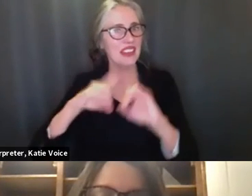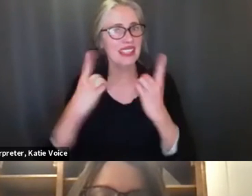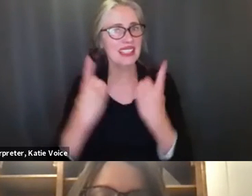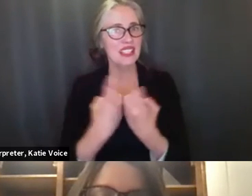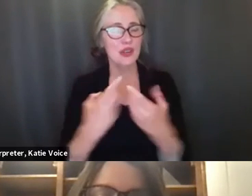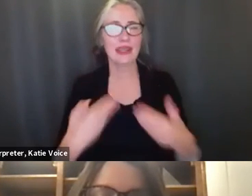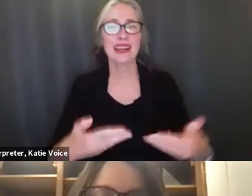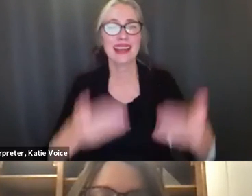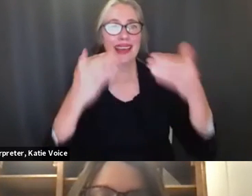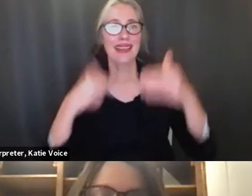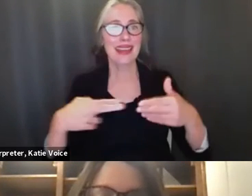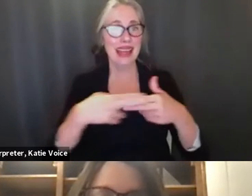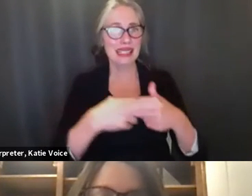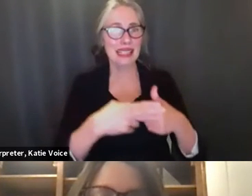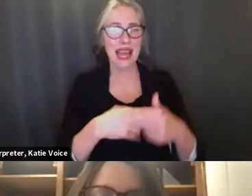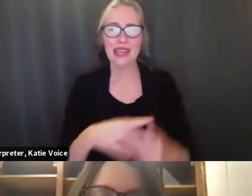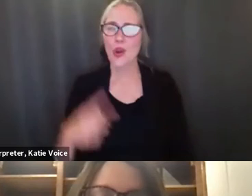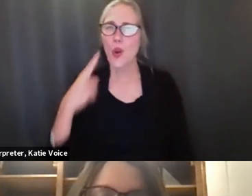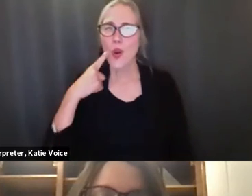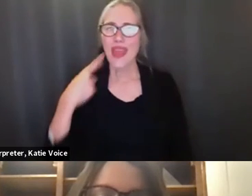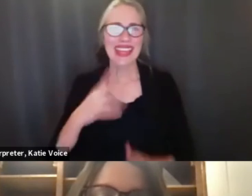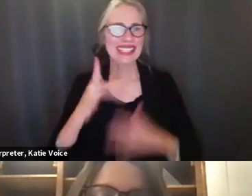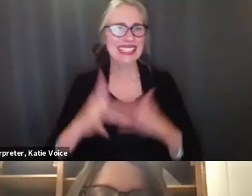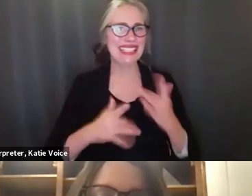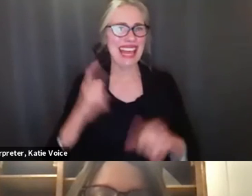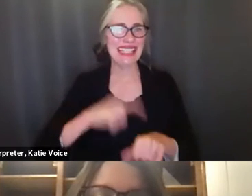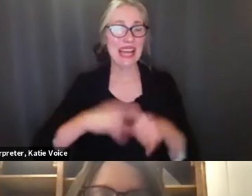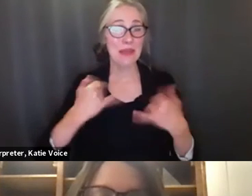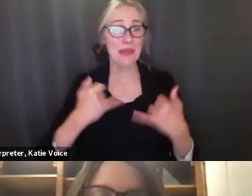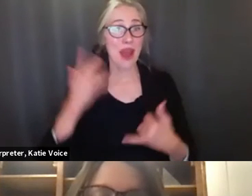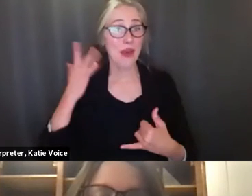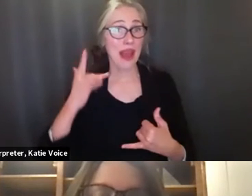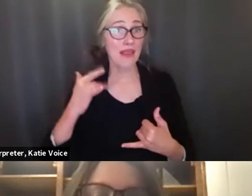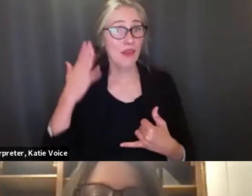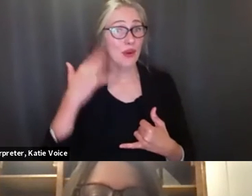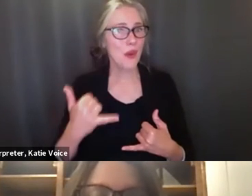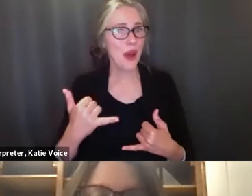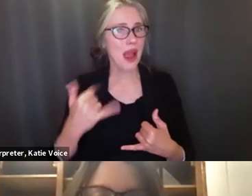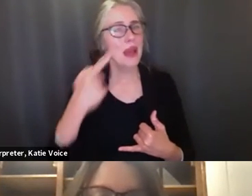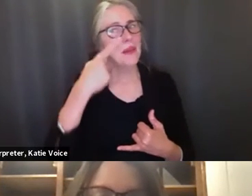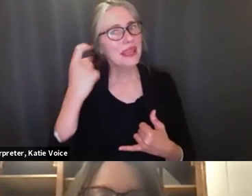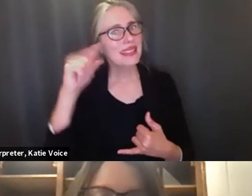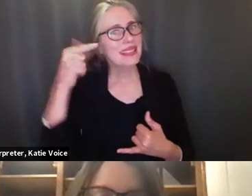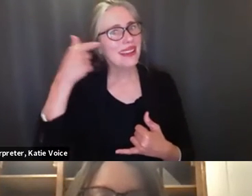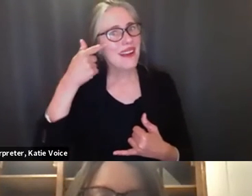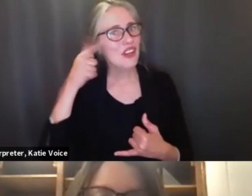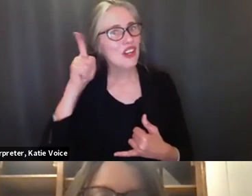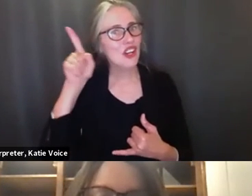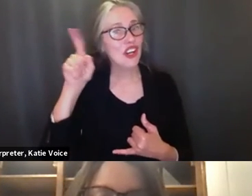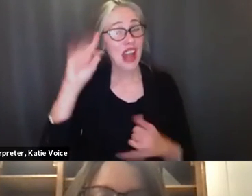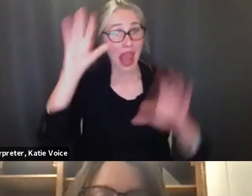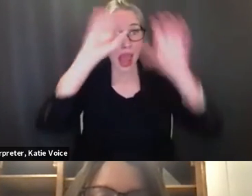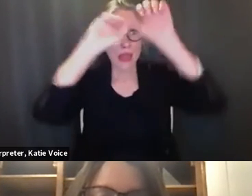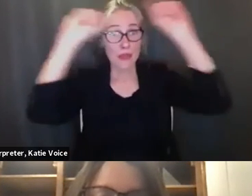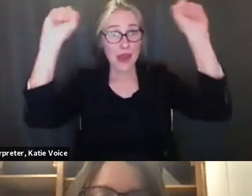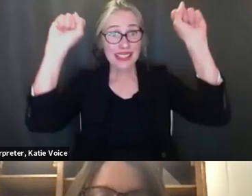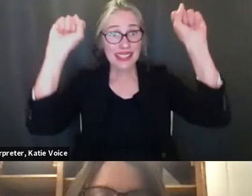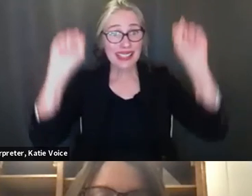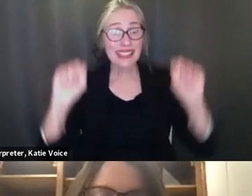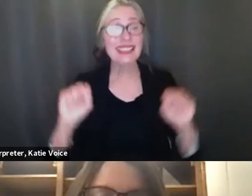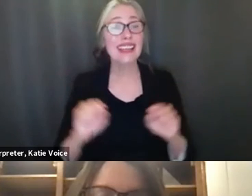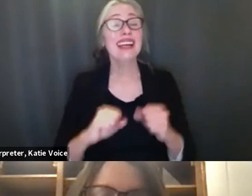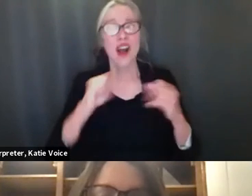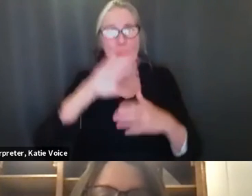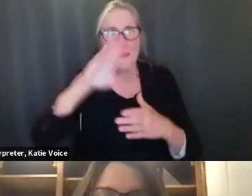Quisiera decir que esto es un momento emocionante en California porque el gobernador y el presidente